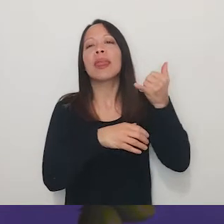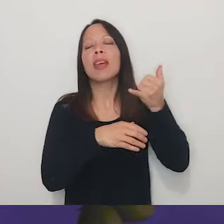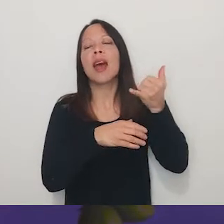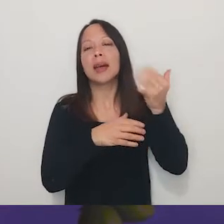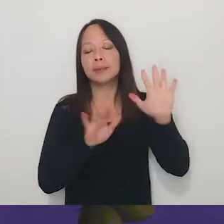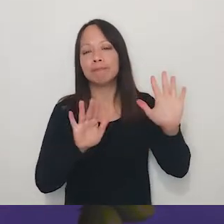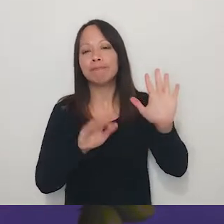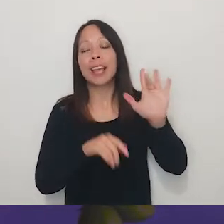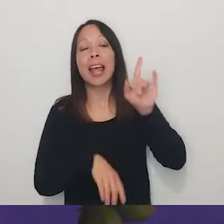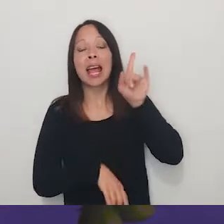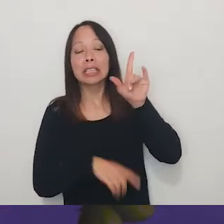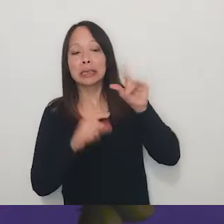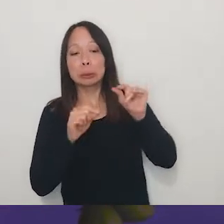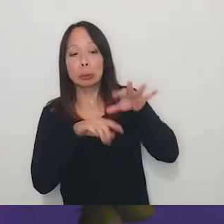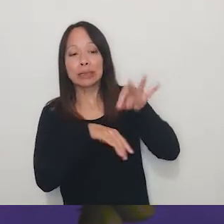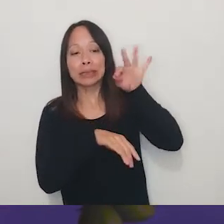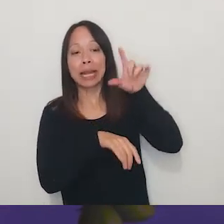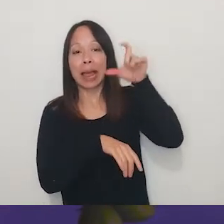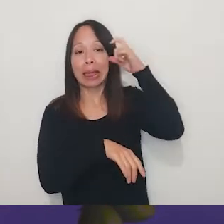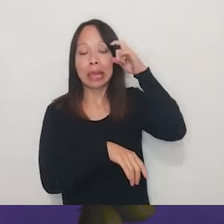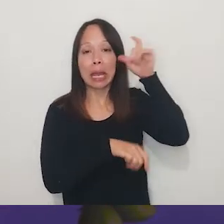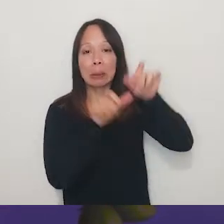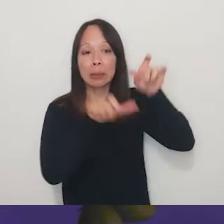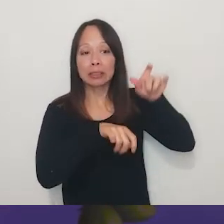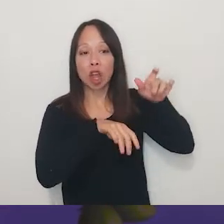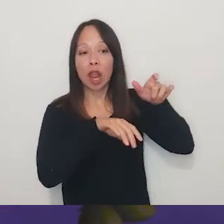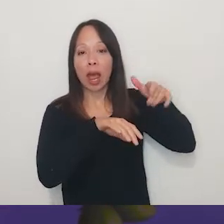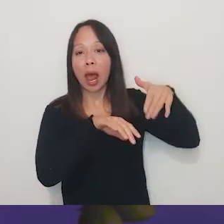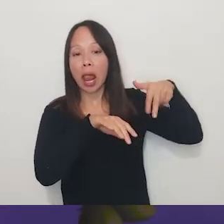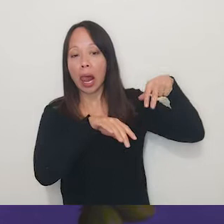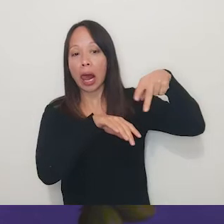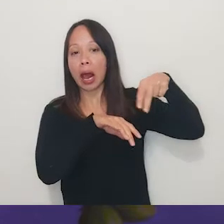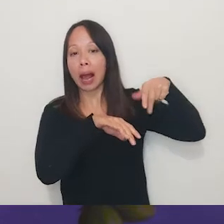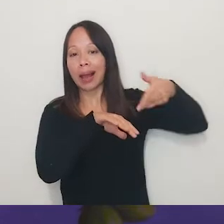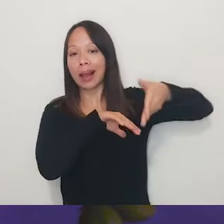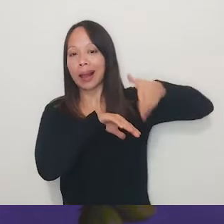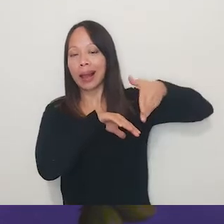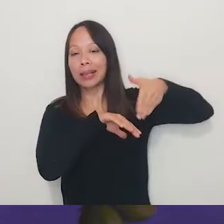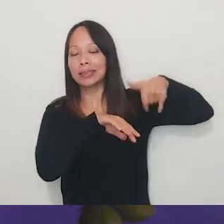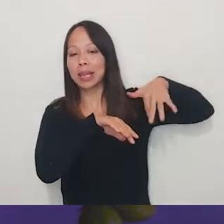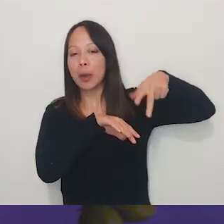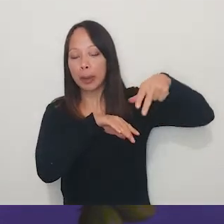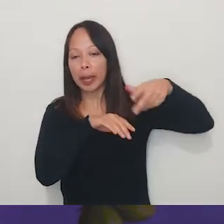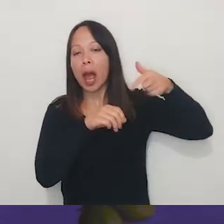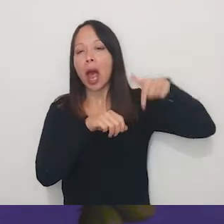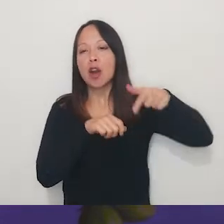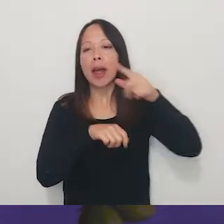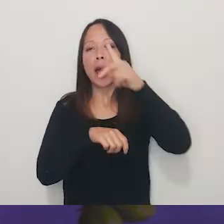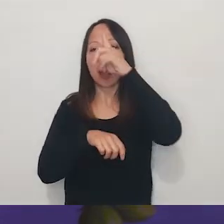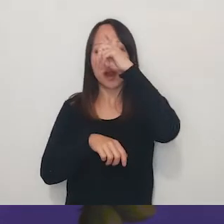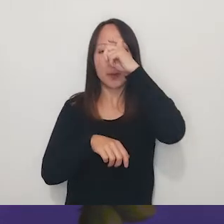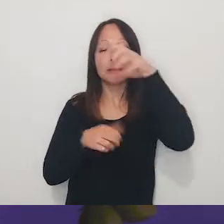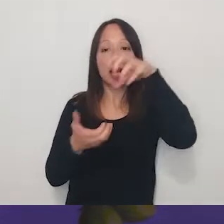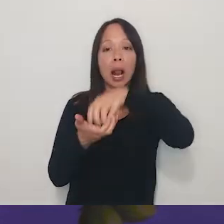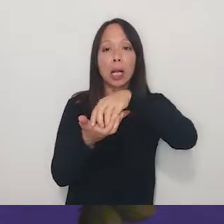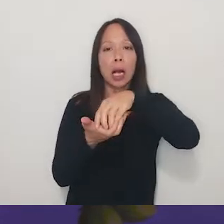Y este número es si nosotros agarramos 10 personas que caminan por la calle, pero dentro de un hospital este número es mucho más grande, obviamente.